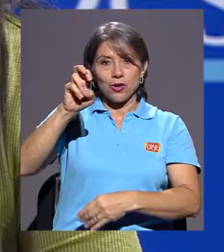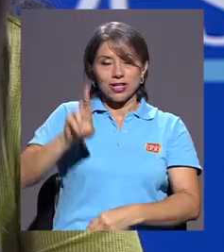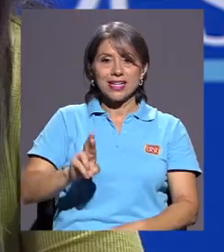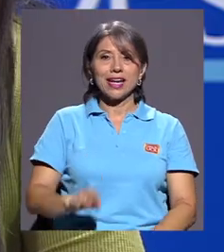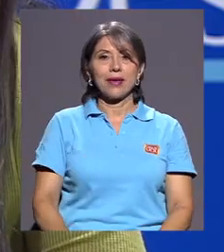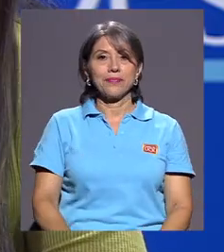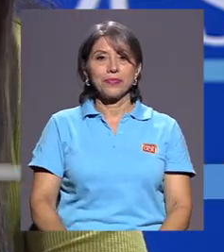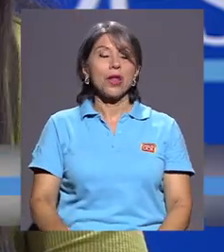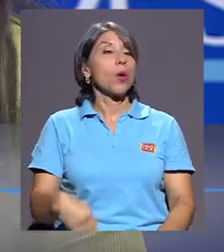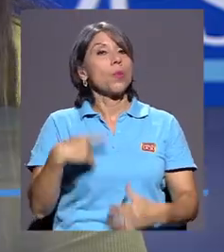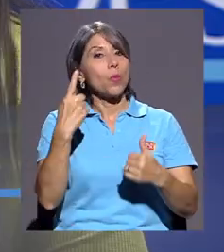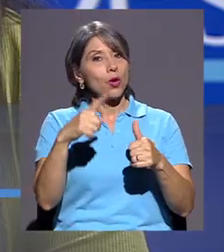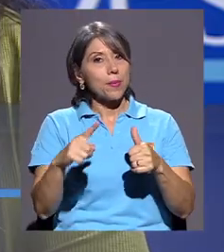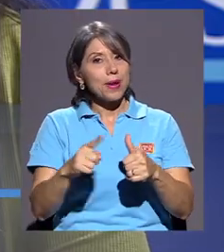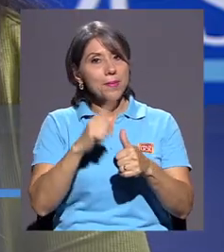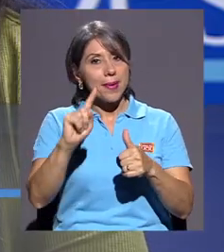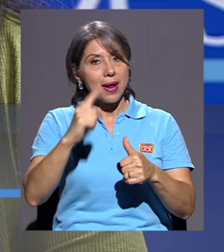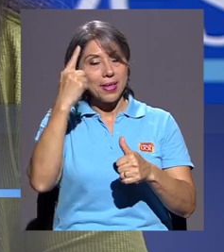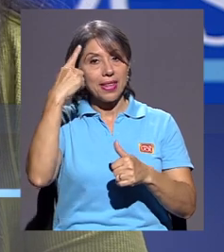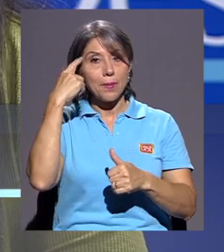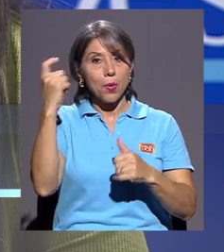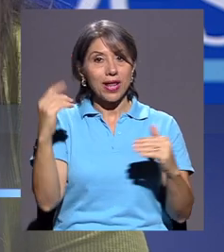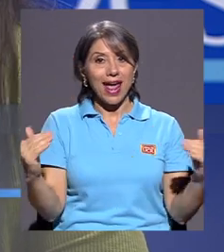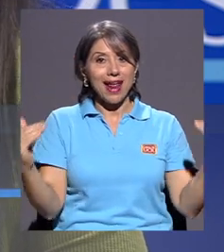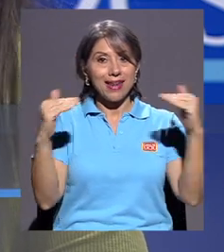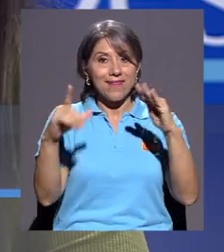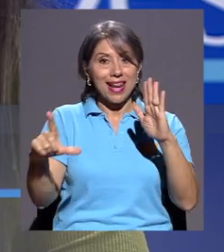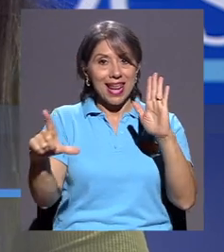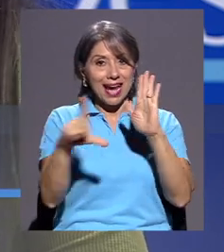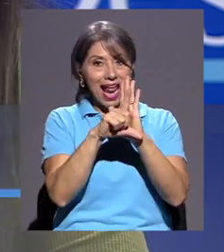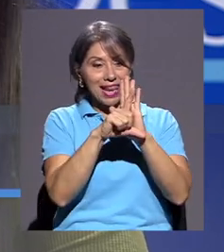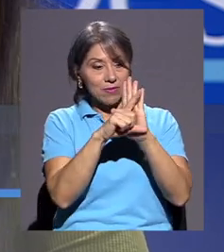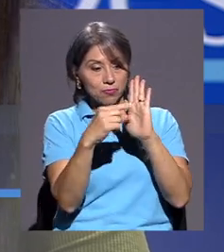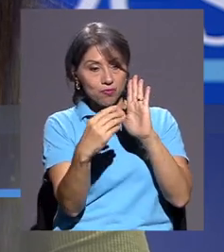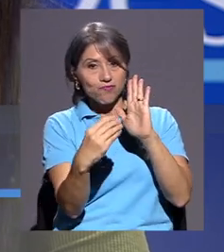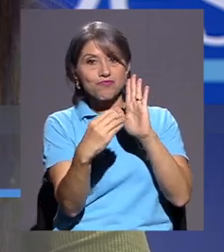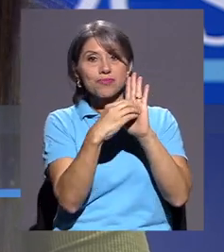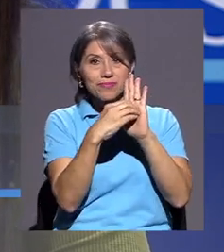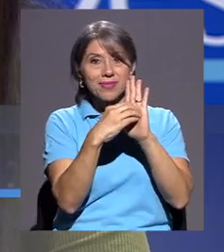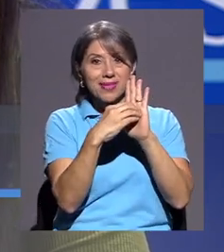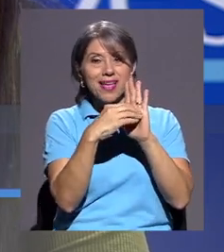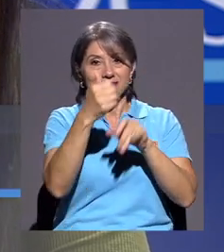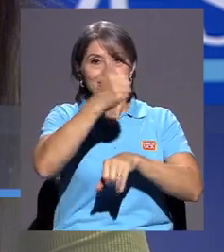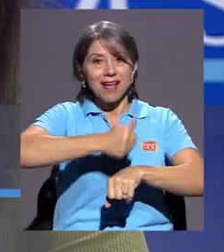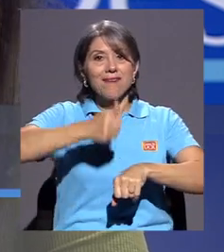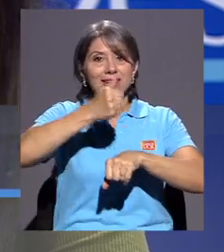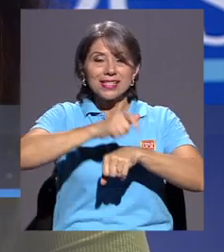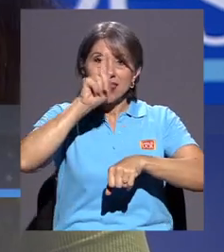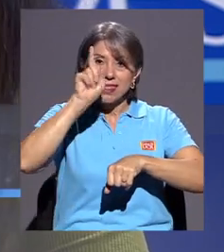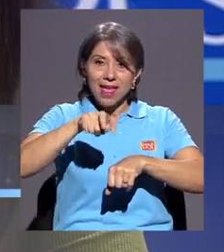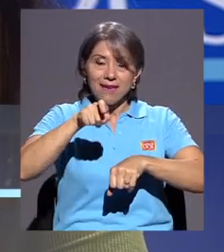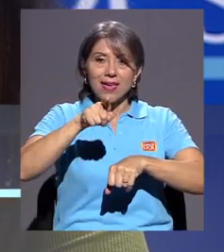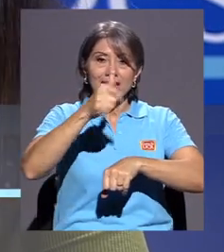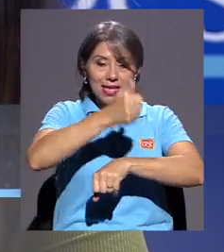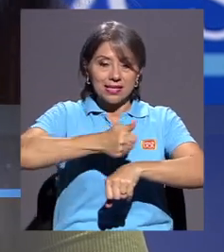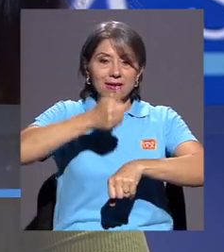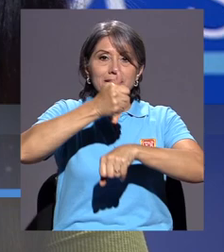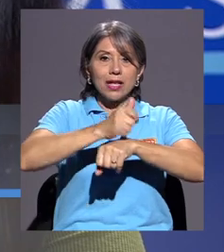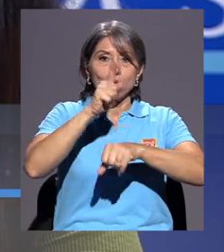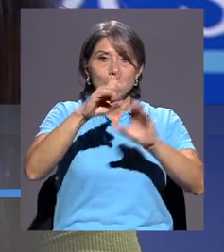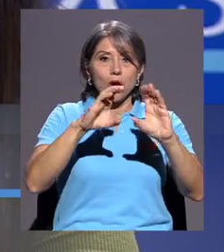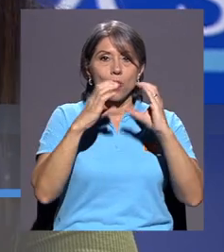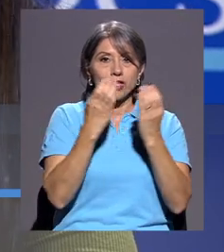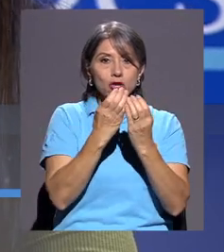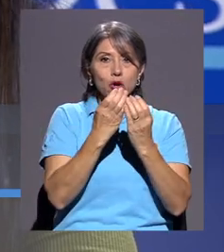Rica? Bueno, primeramente porque a nivel legal el país establece que tiene que haber una comisión en cada